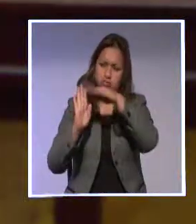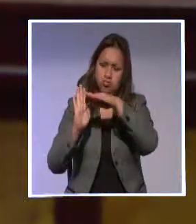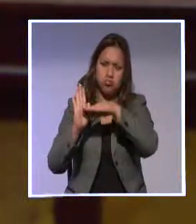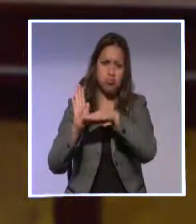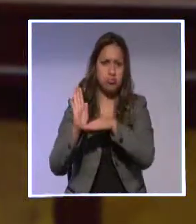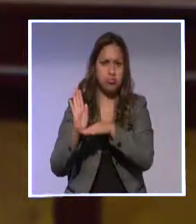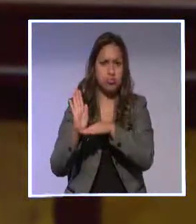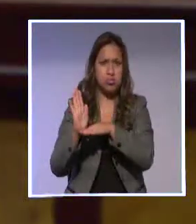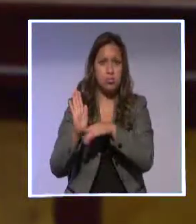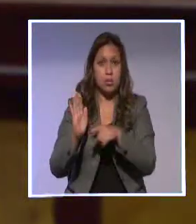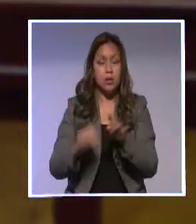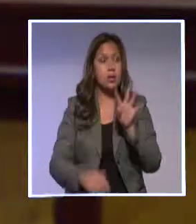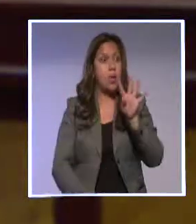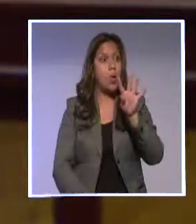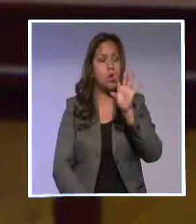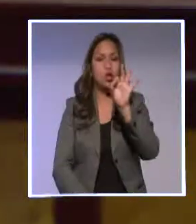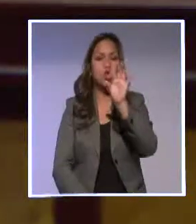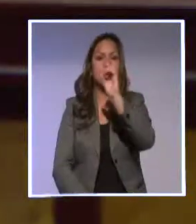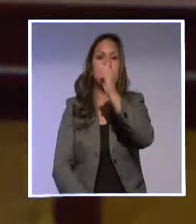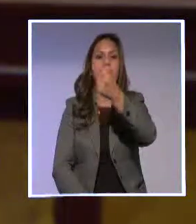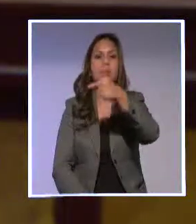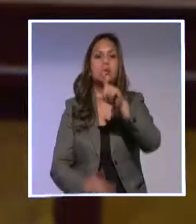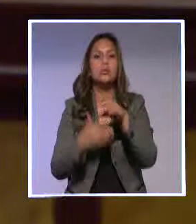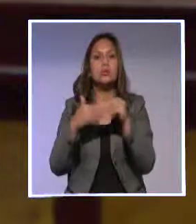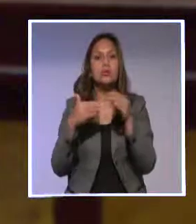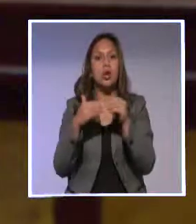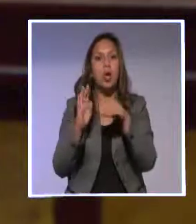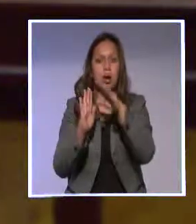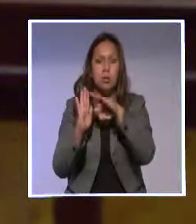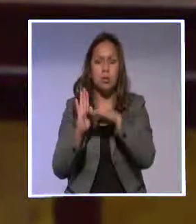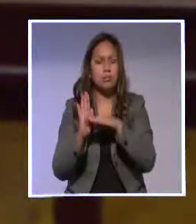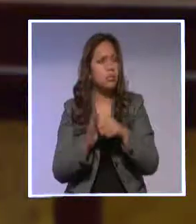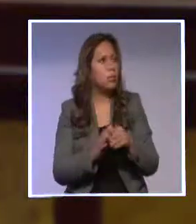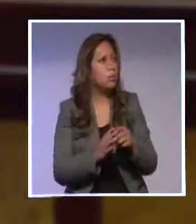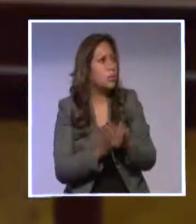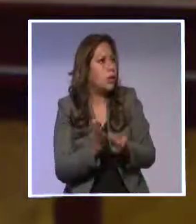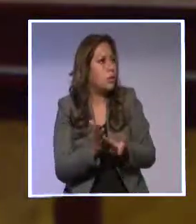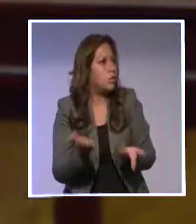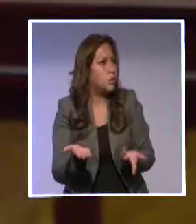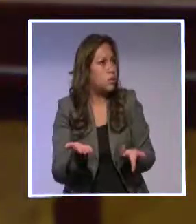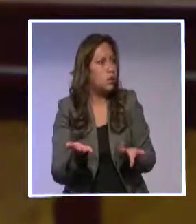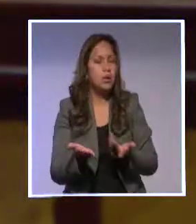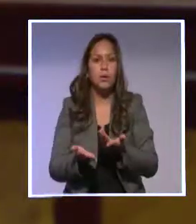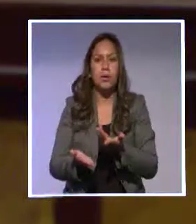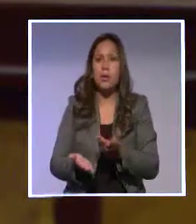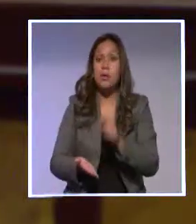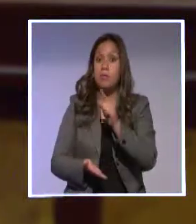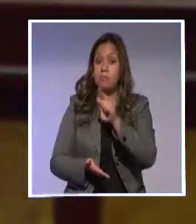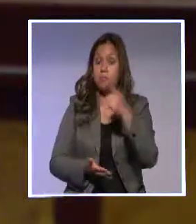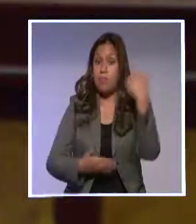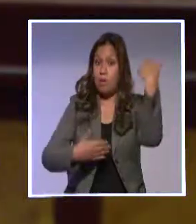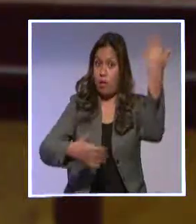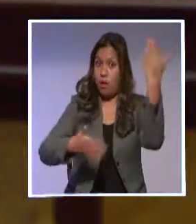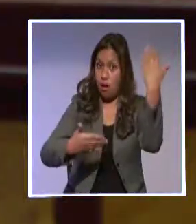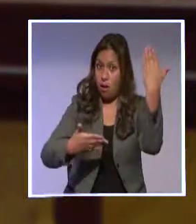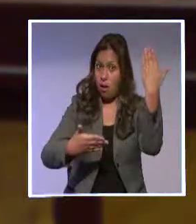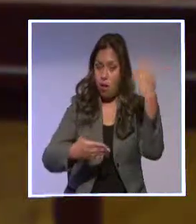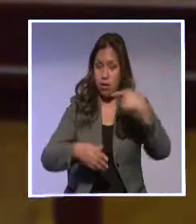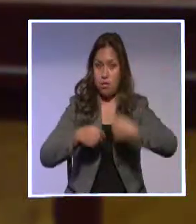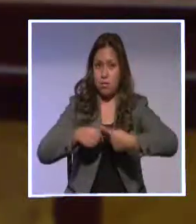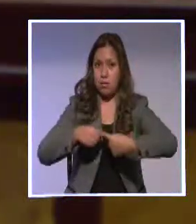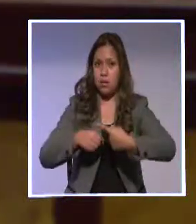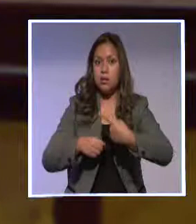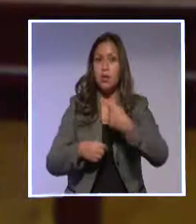esta brecha de los 490 millones de dólares sin embargo que fuera que ocurra sin embargo frente a ello el alcalde lo que dijo